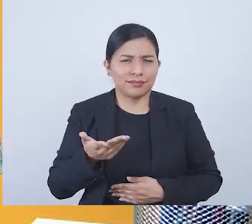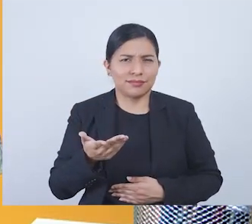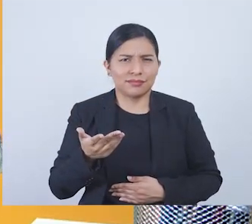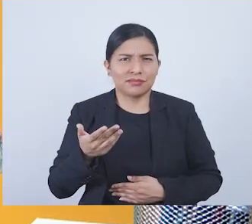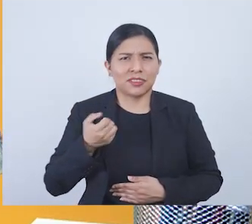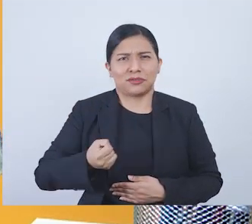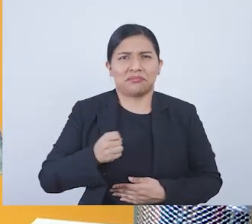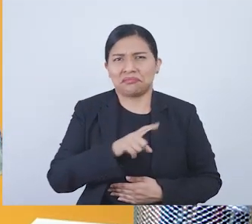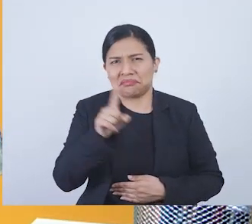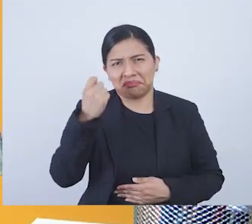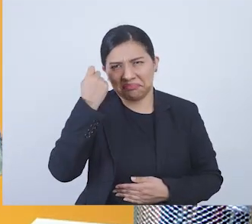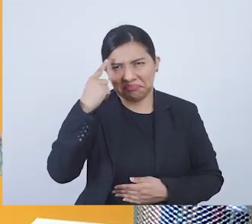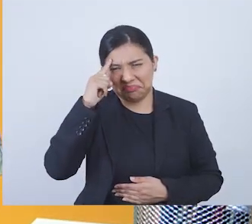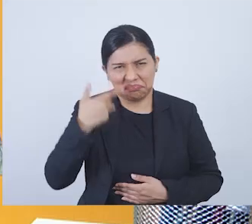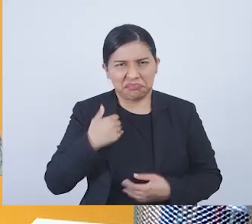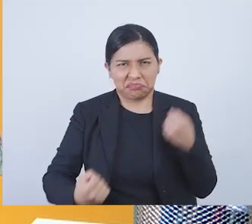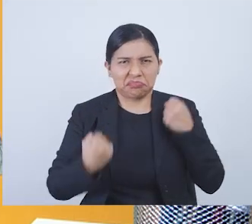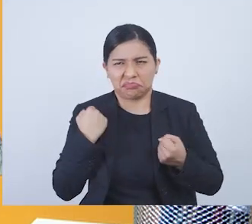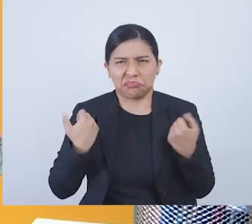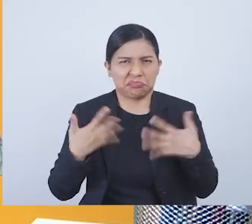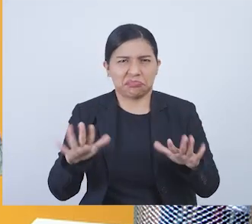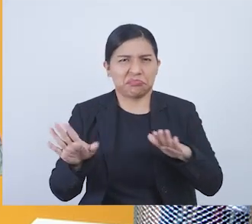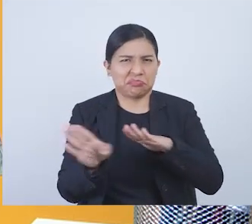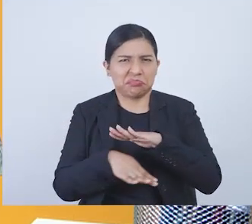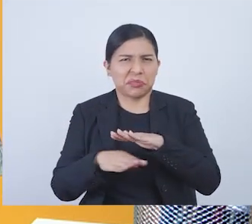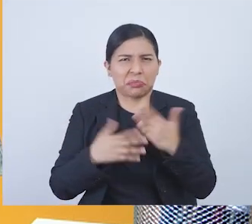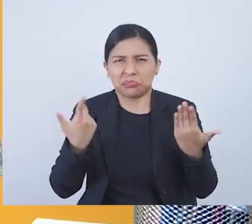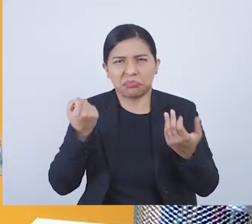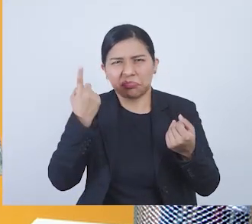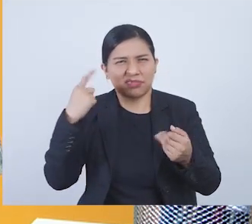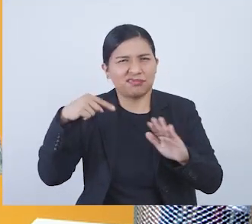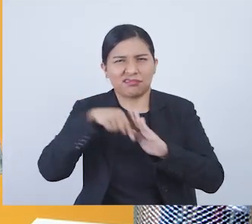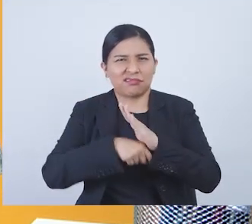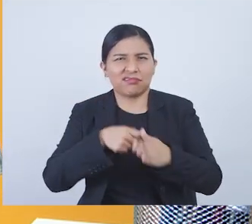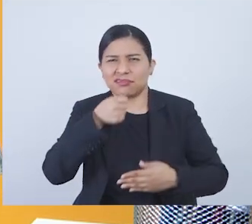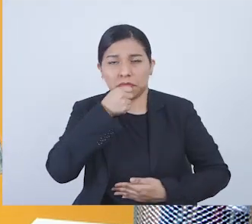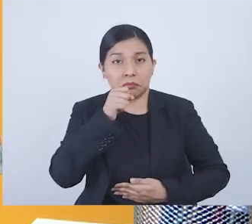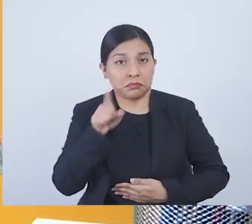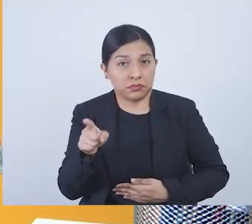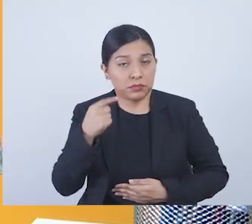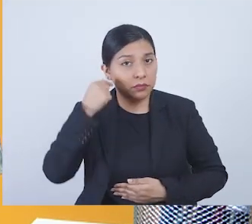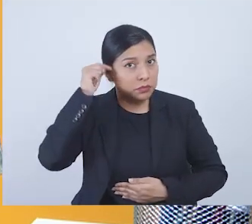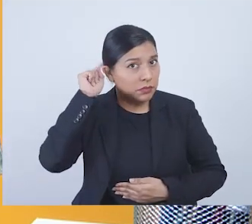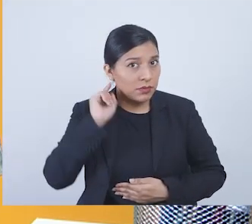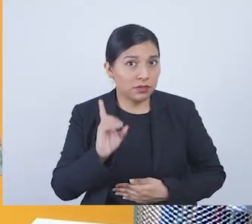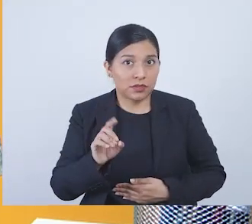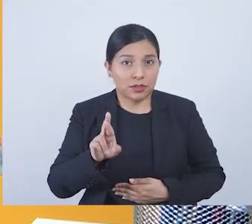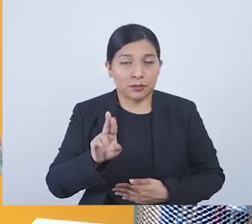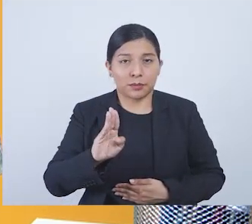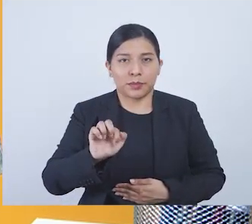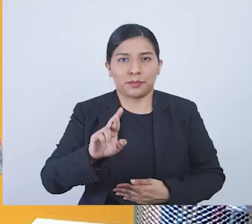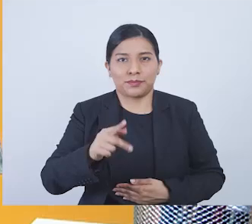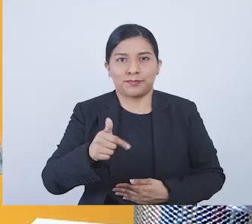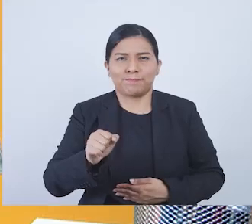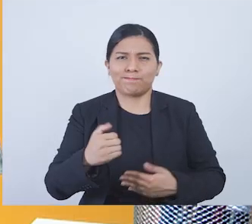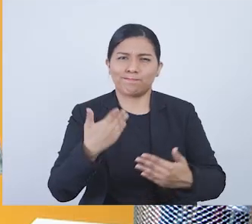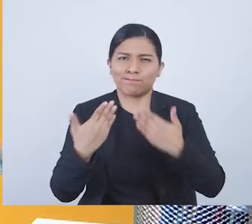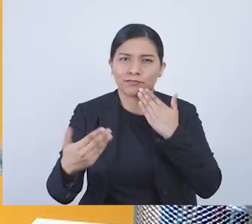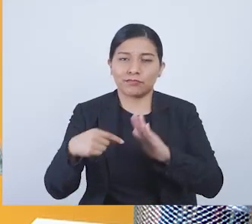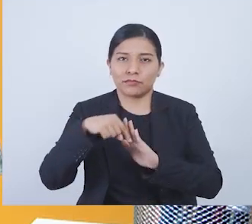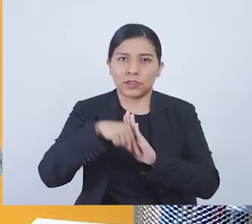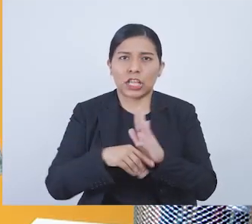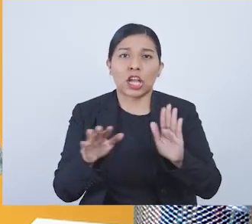estudiante. Basta que el doctor Vargas nos pueda ayudar en lo didáctico, como la enseñanza de